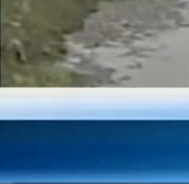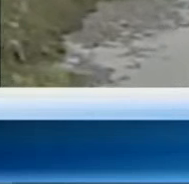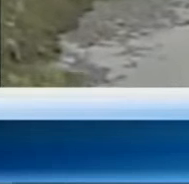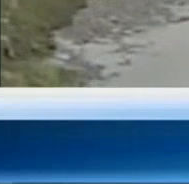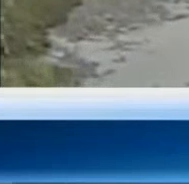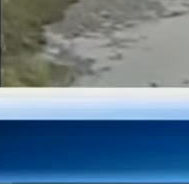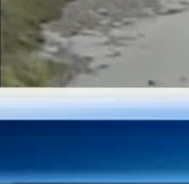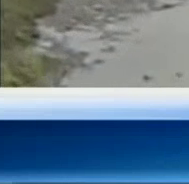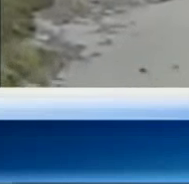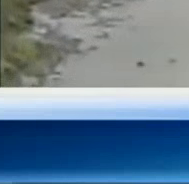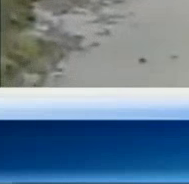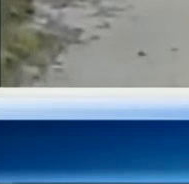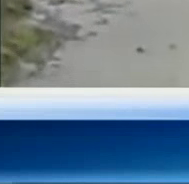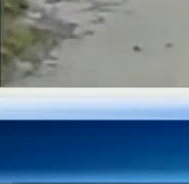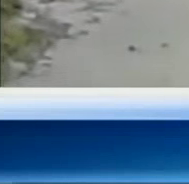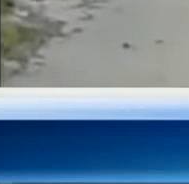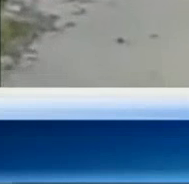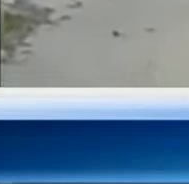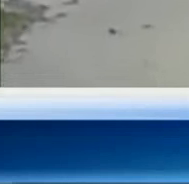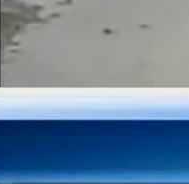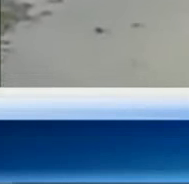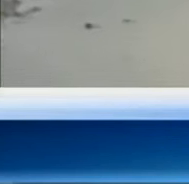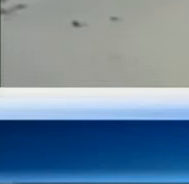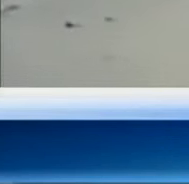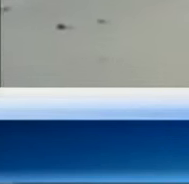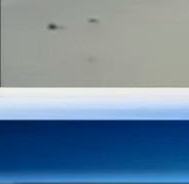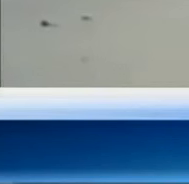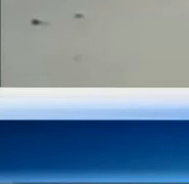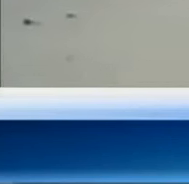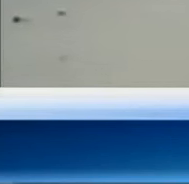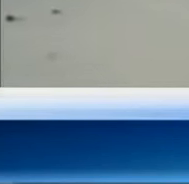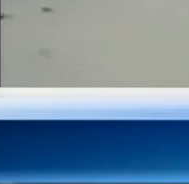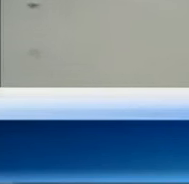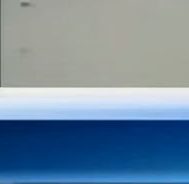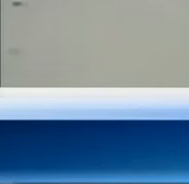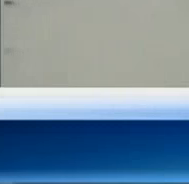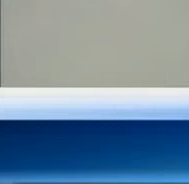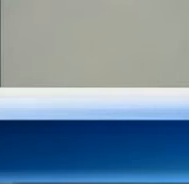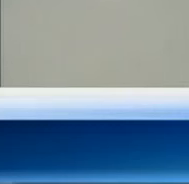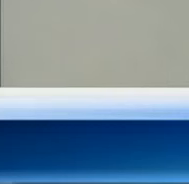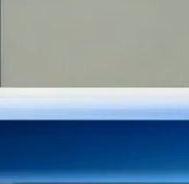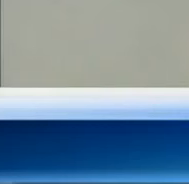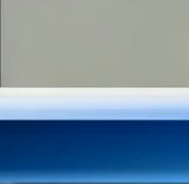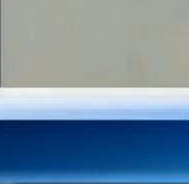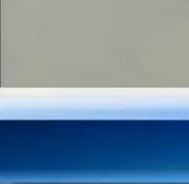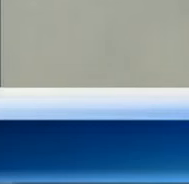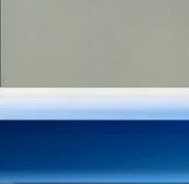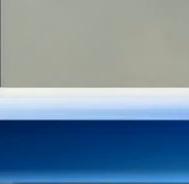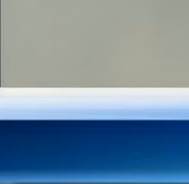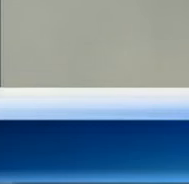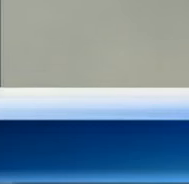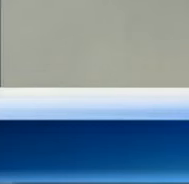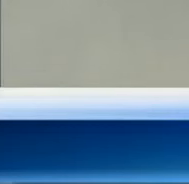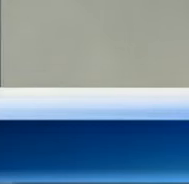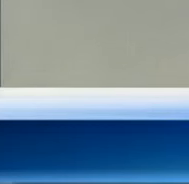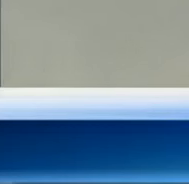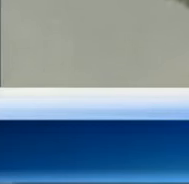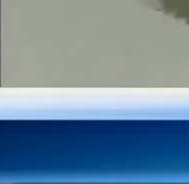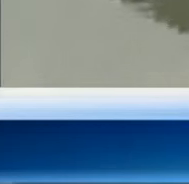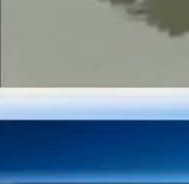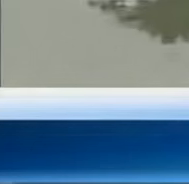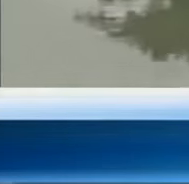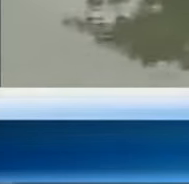podemos ver que no se encuentra colapsado, se encuentra, sí, limpio. O sea, no tiene restos ni nada por el estilo. Este no es el inconveniente.